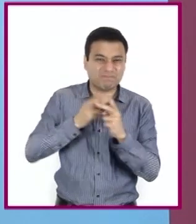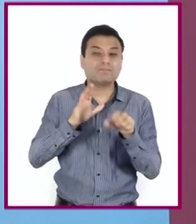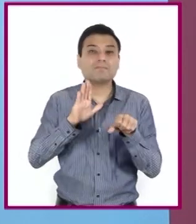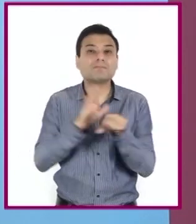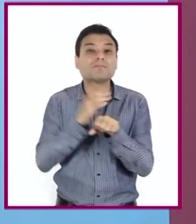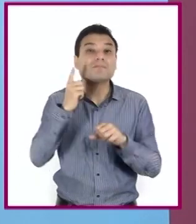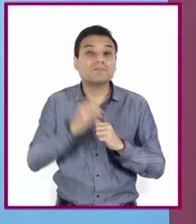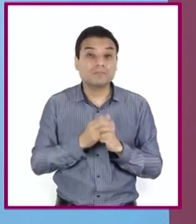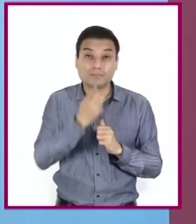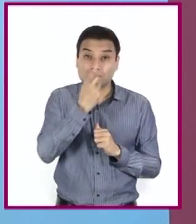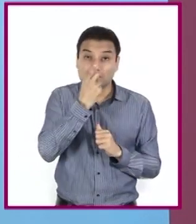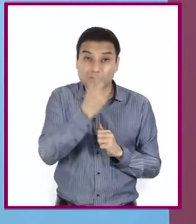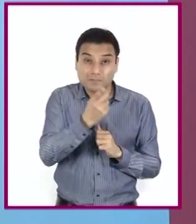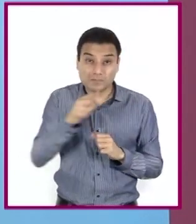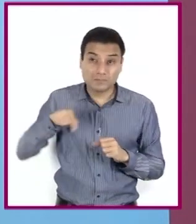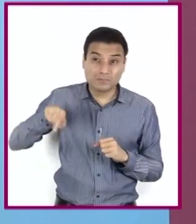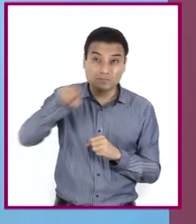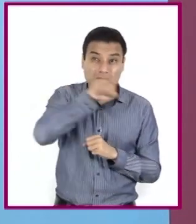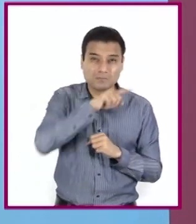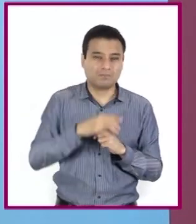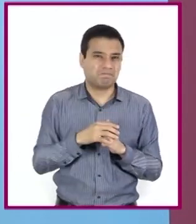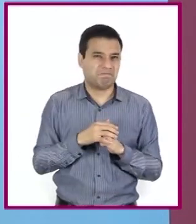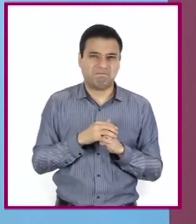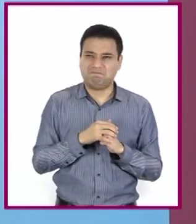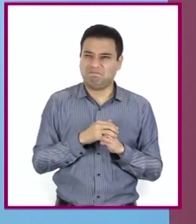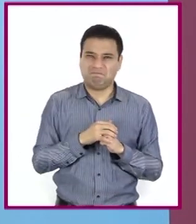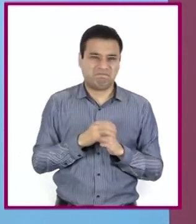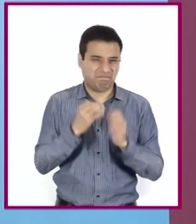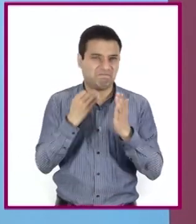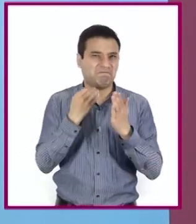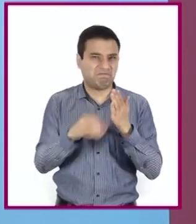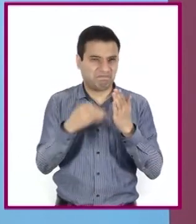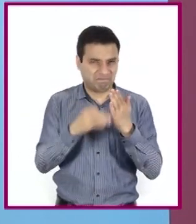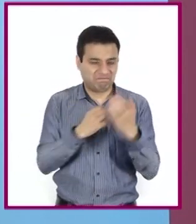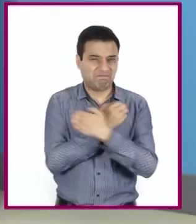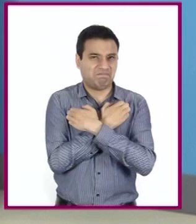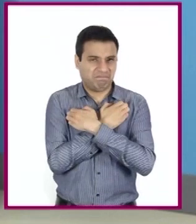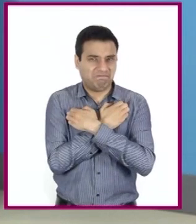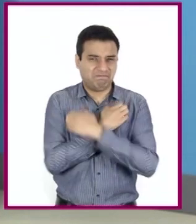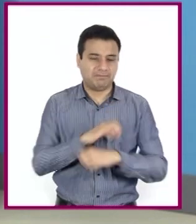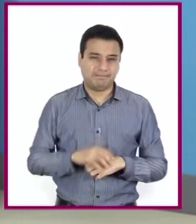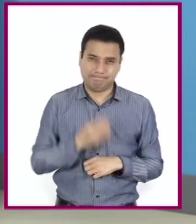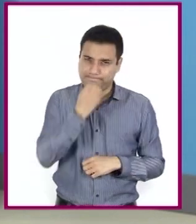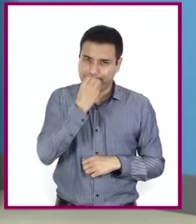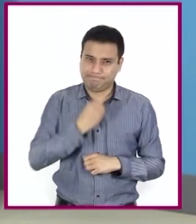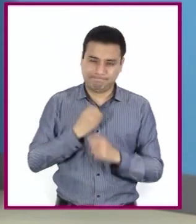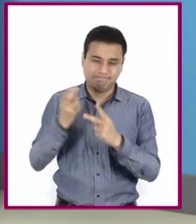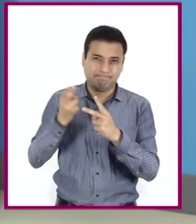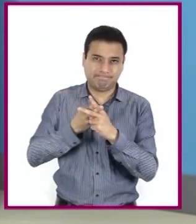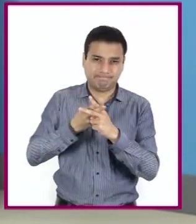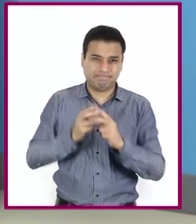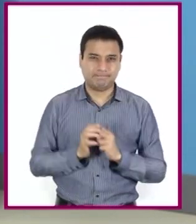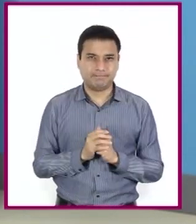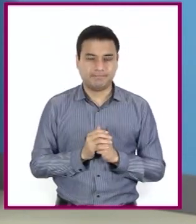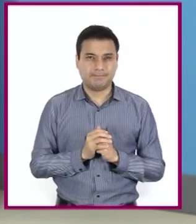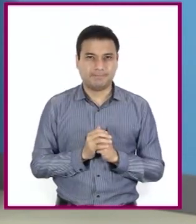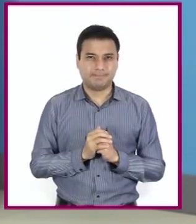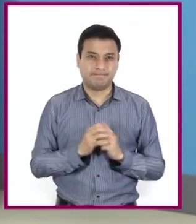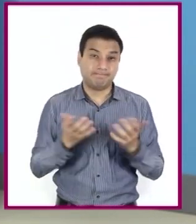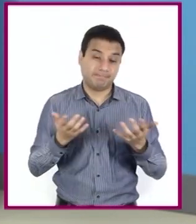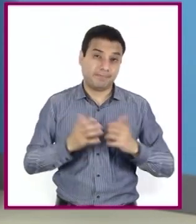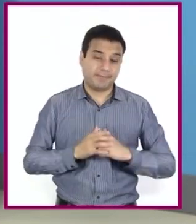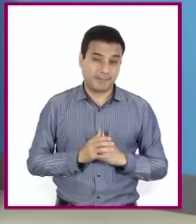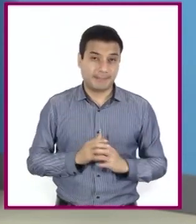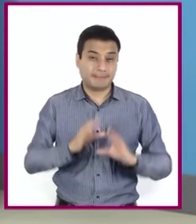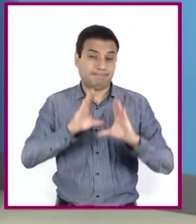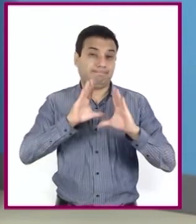de entender los principios que se deben seguir en el mundo occidental. La misión civilizadora,